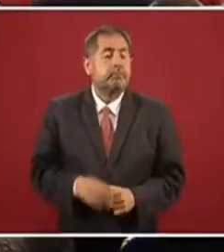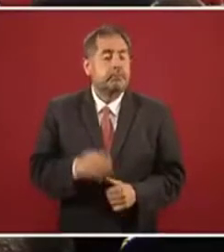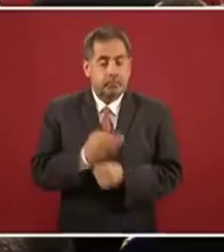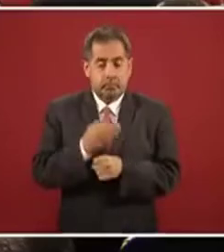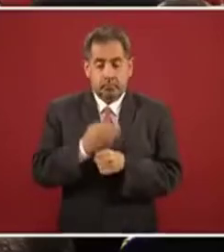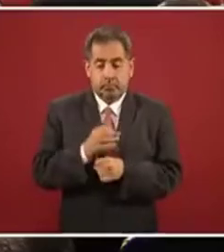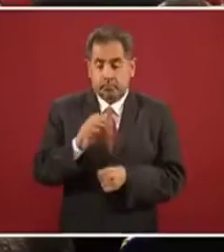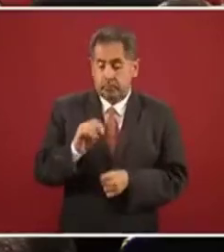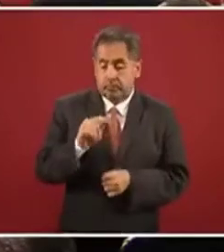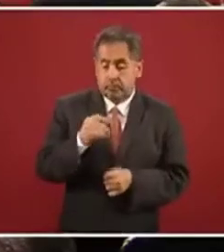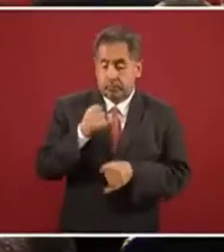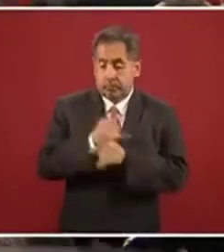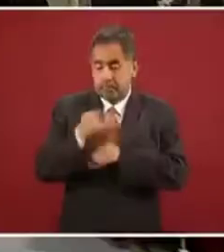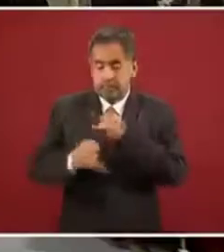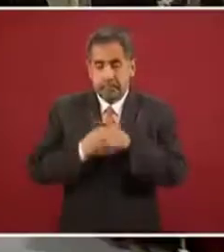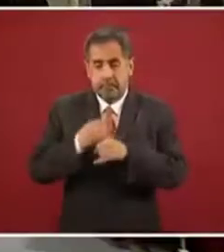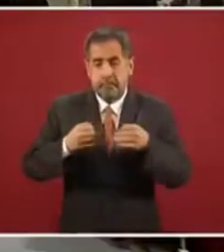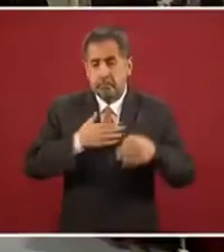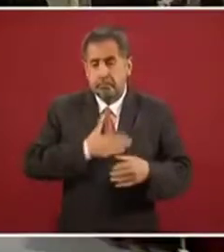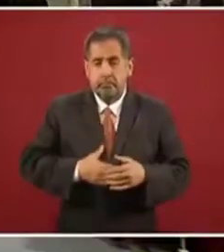Internacional de Justicia.